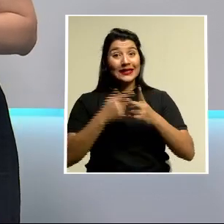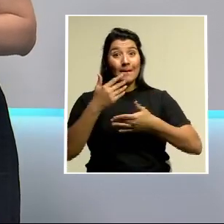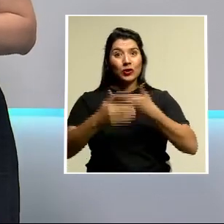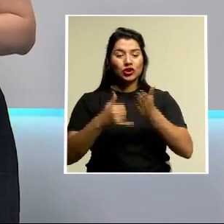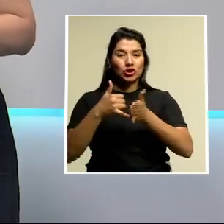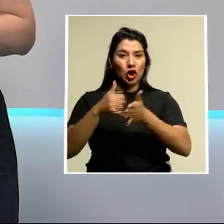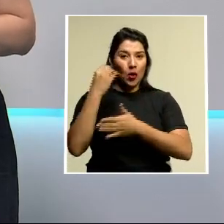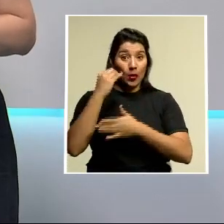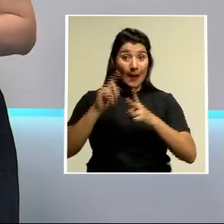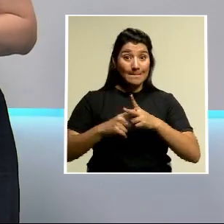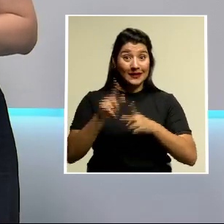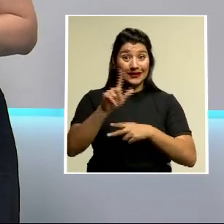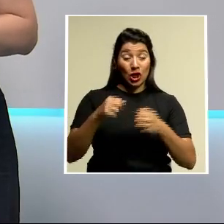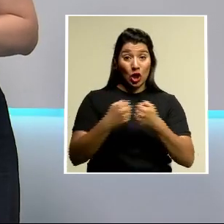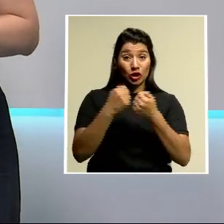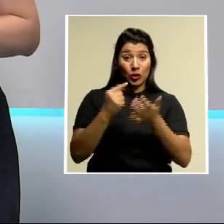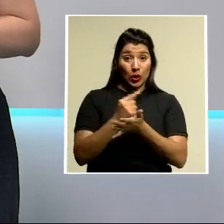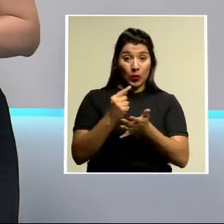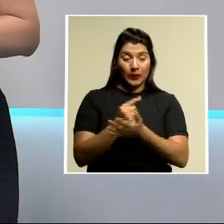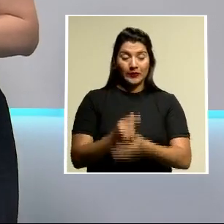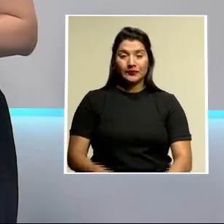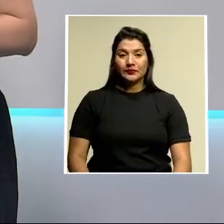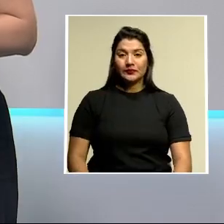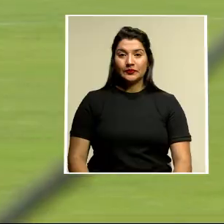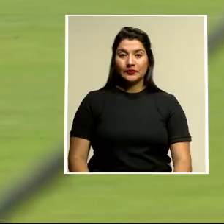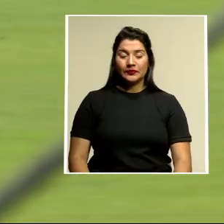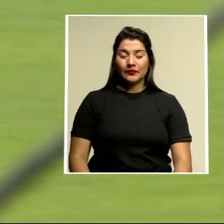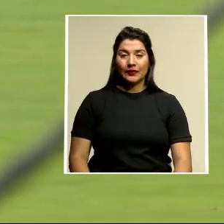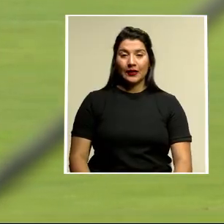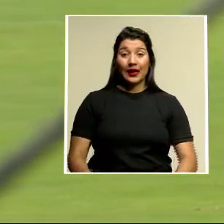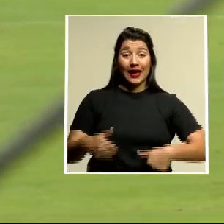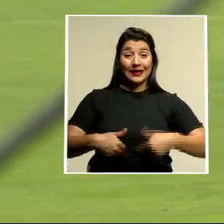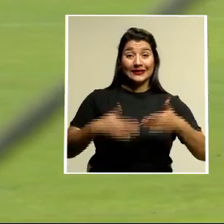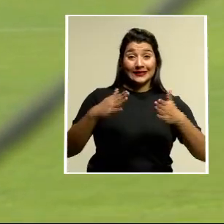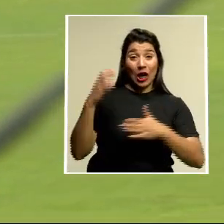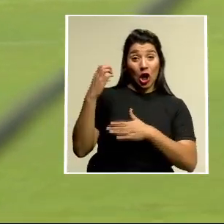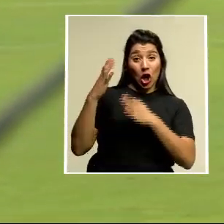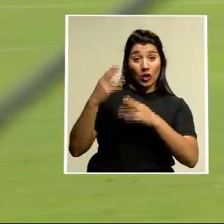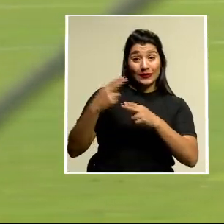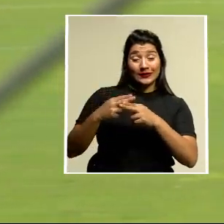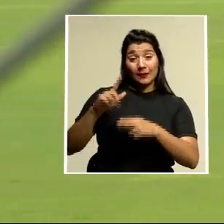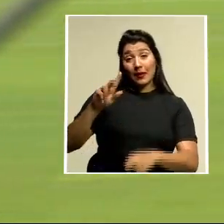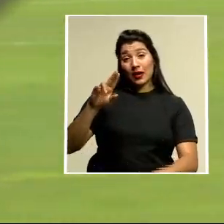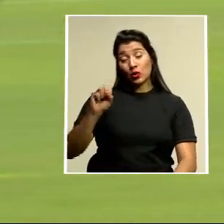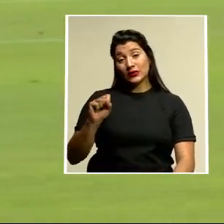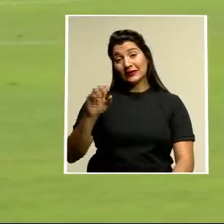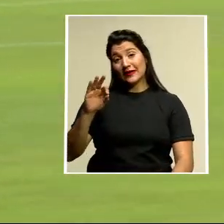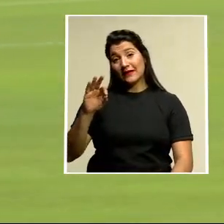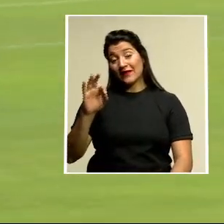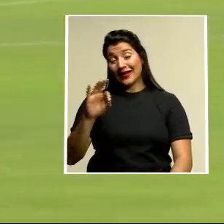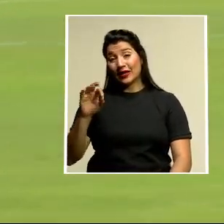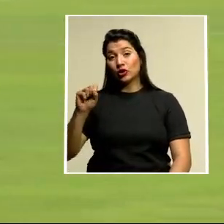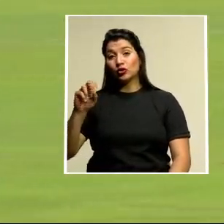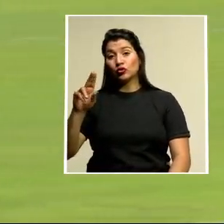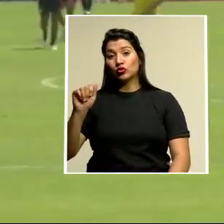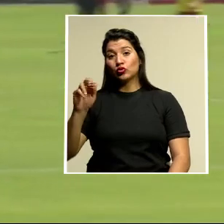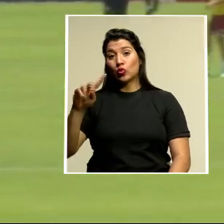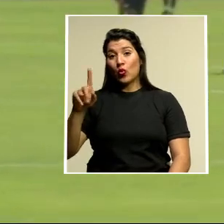se le pueden girar los fondos para los salarios del señor Otón